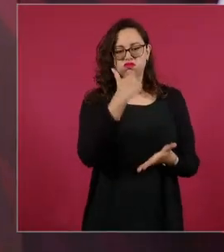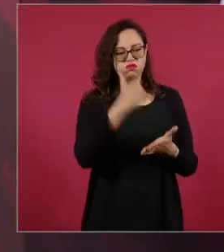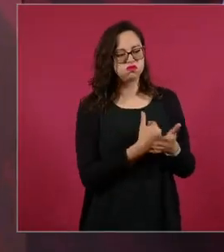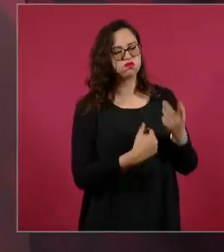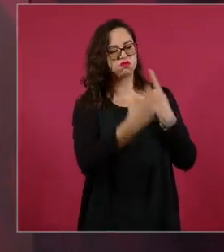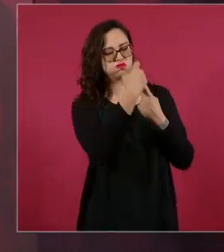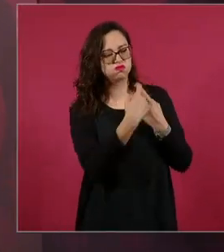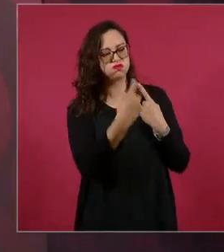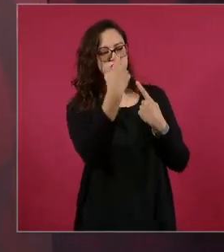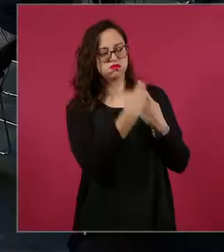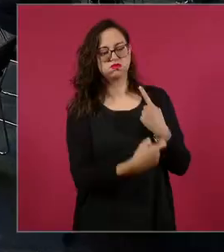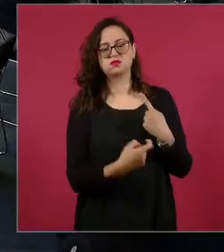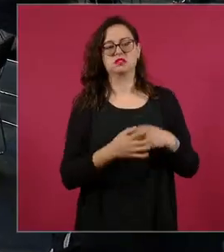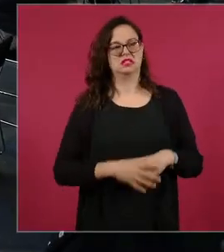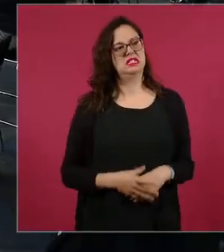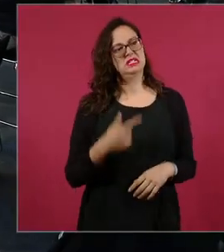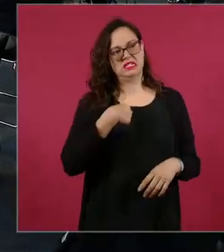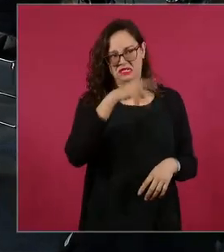¿cómo le hago?